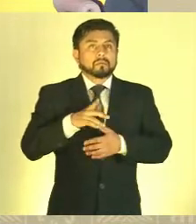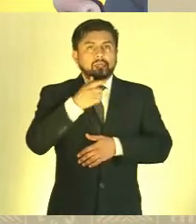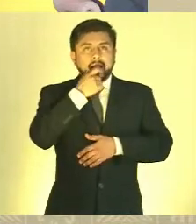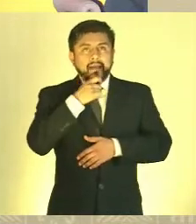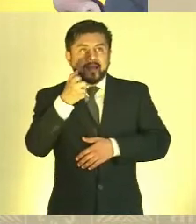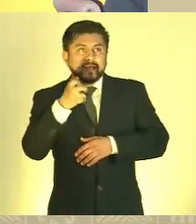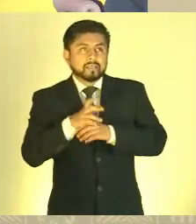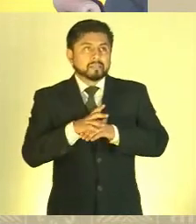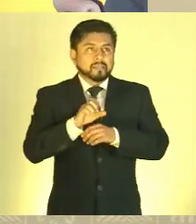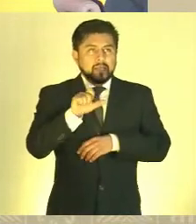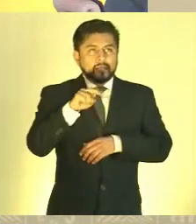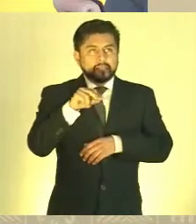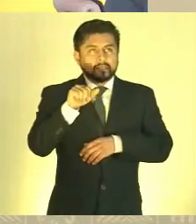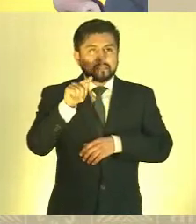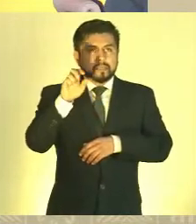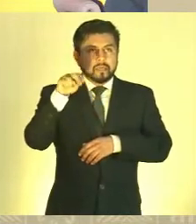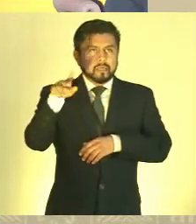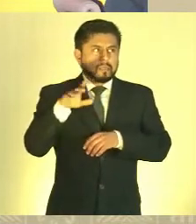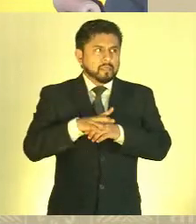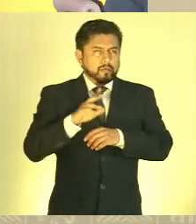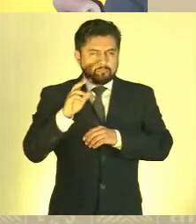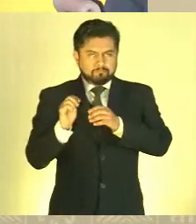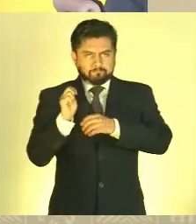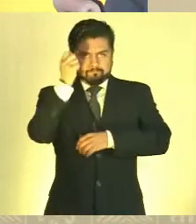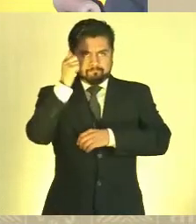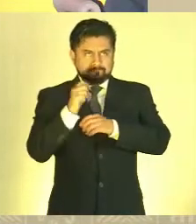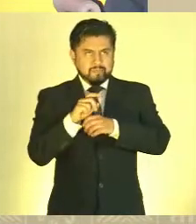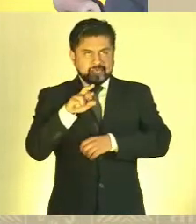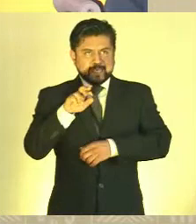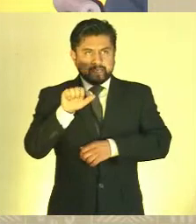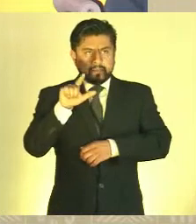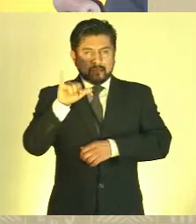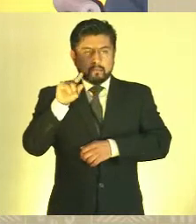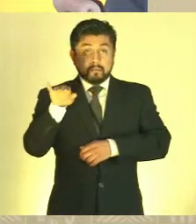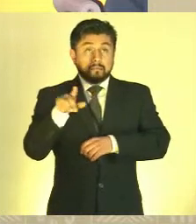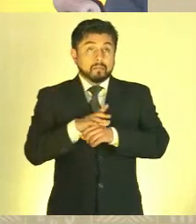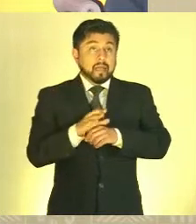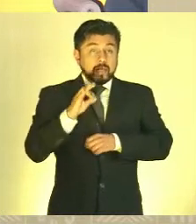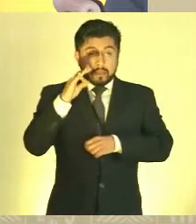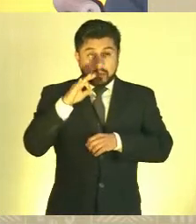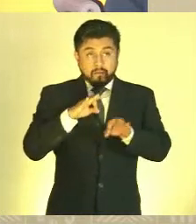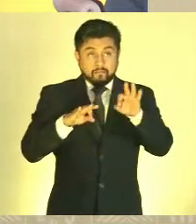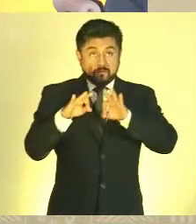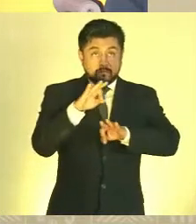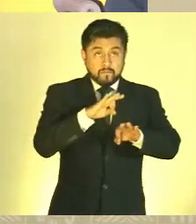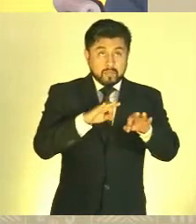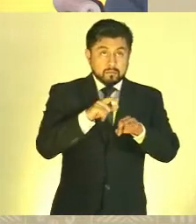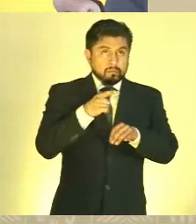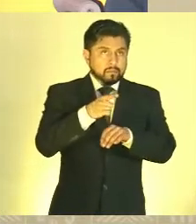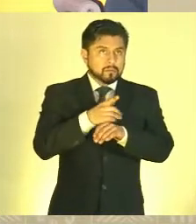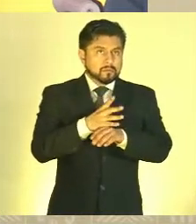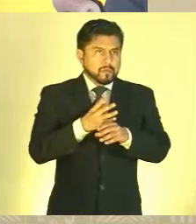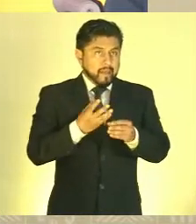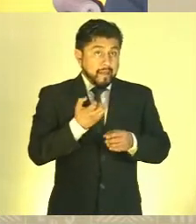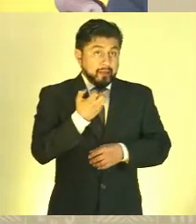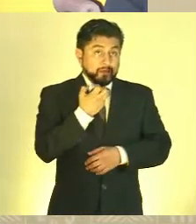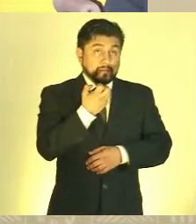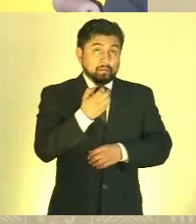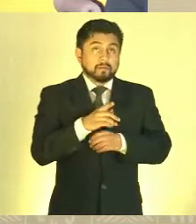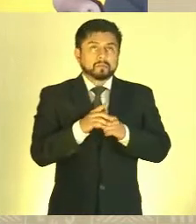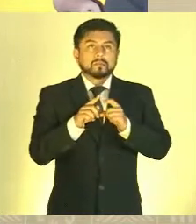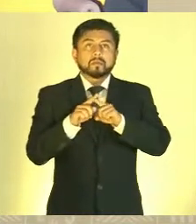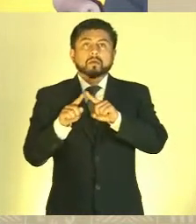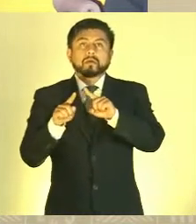la teoría general de la relatividad y la física cuántica, y cómo